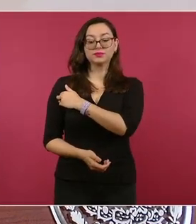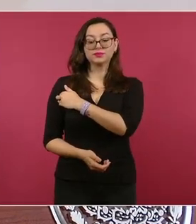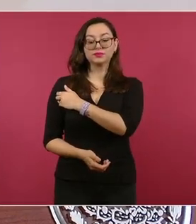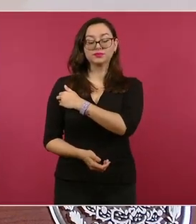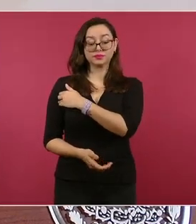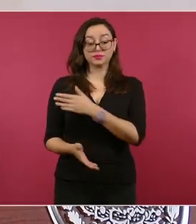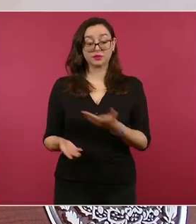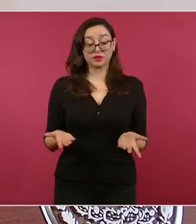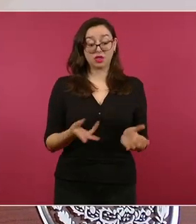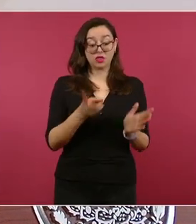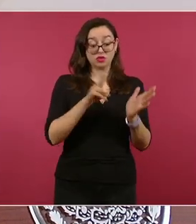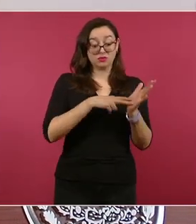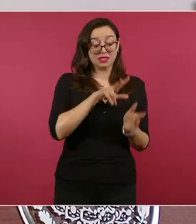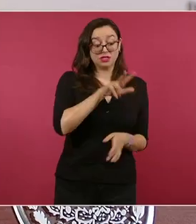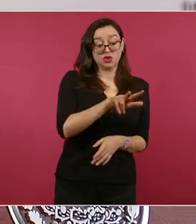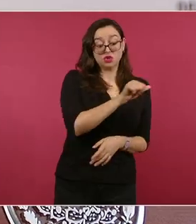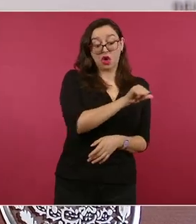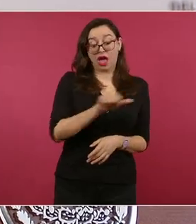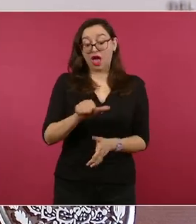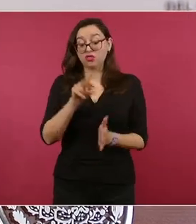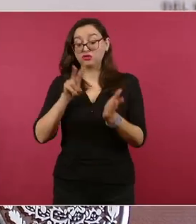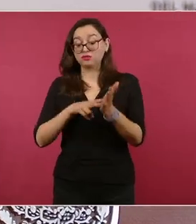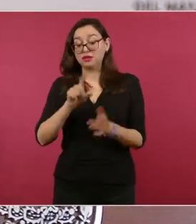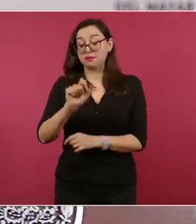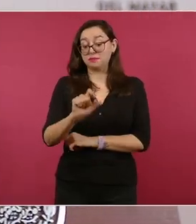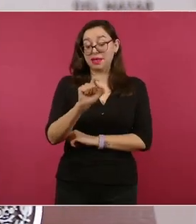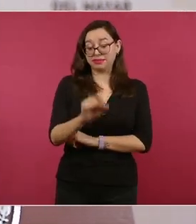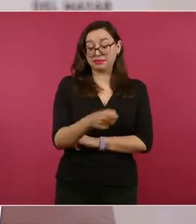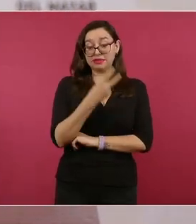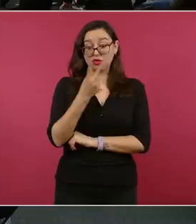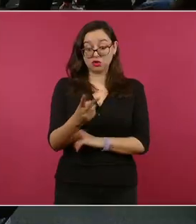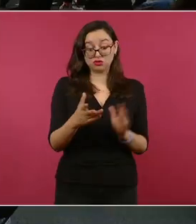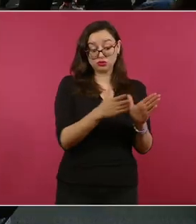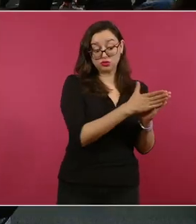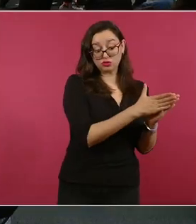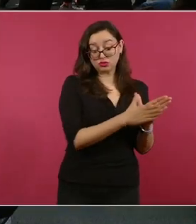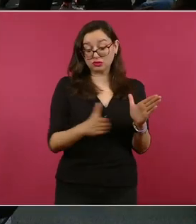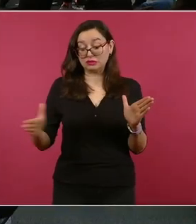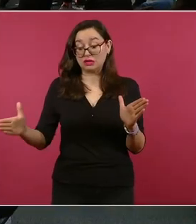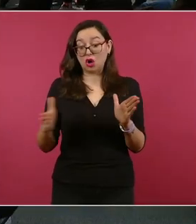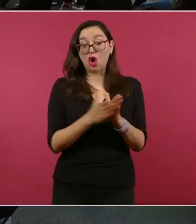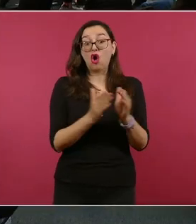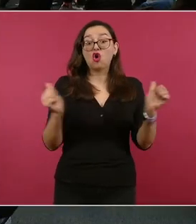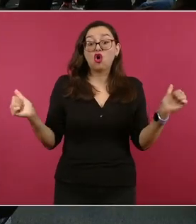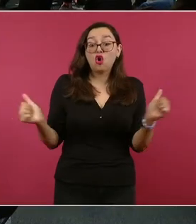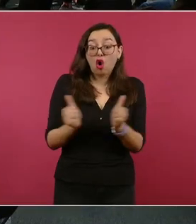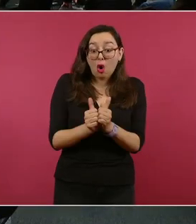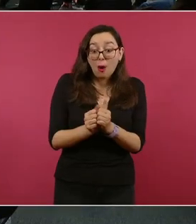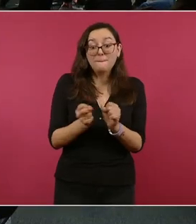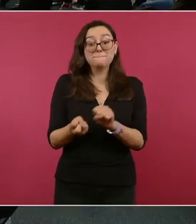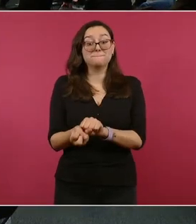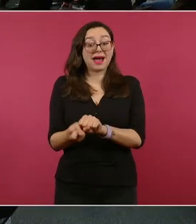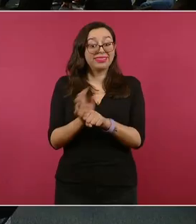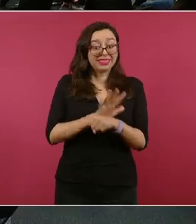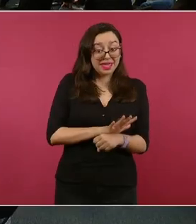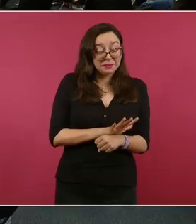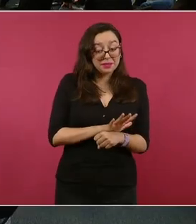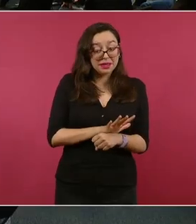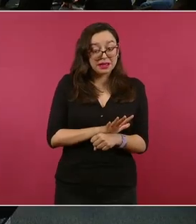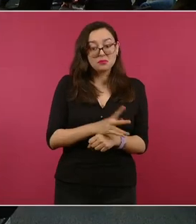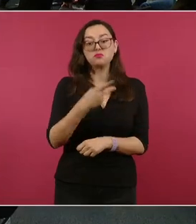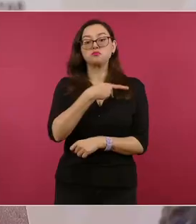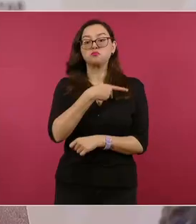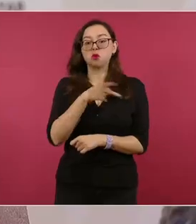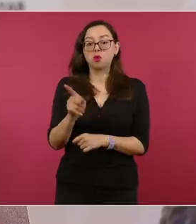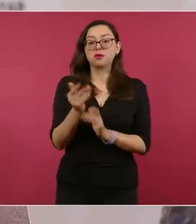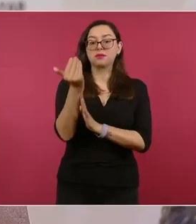Yo por eso creo que la del 25, que van a levantar este año, en julio, va a ser